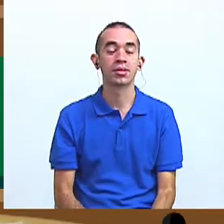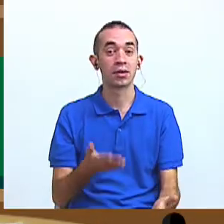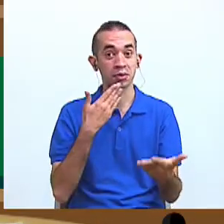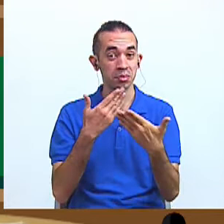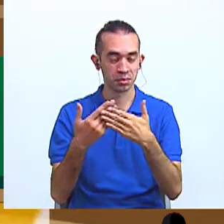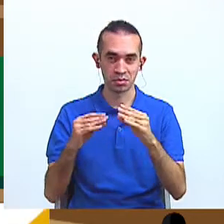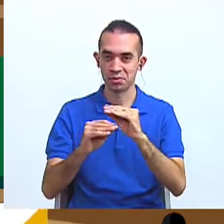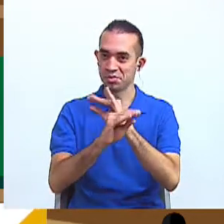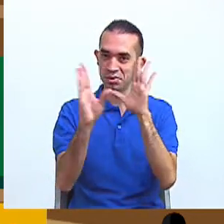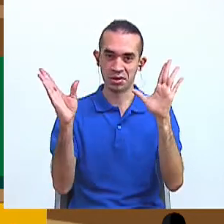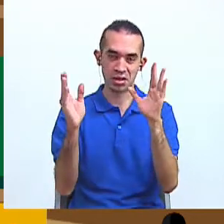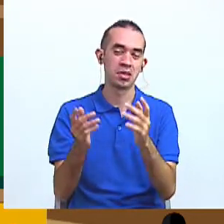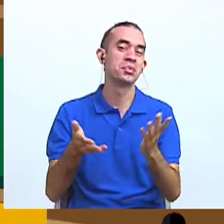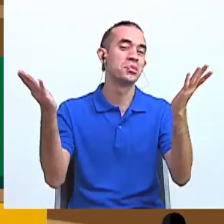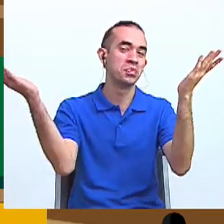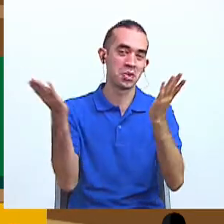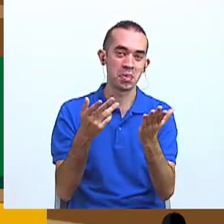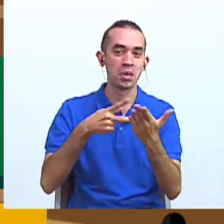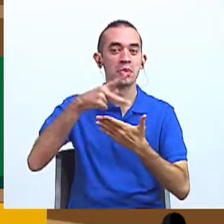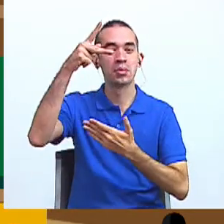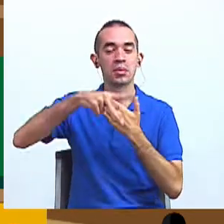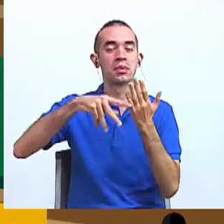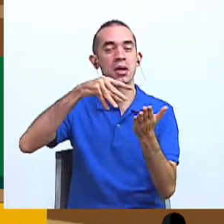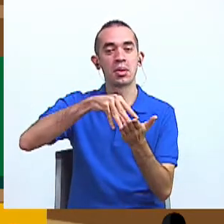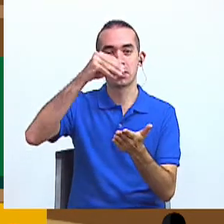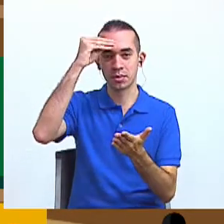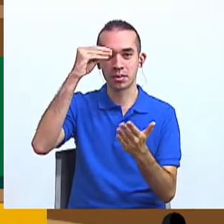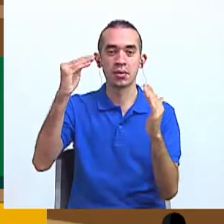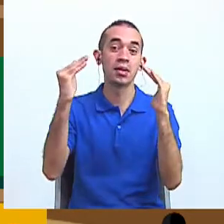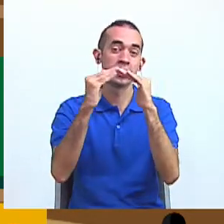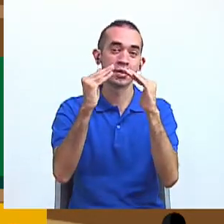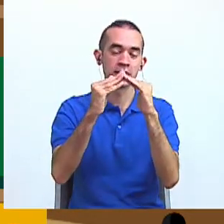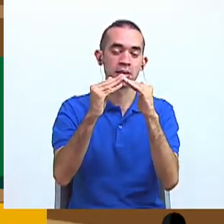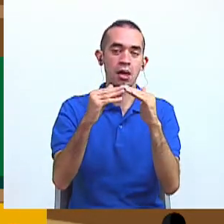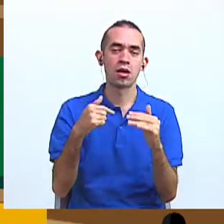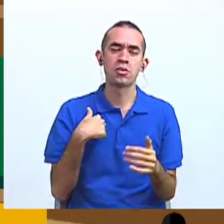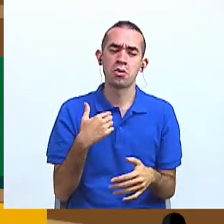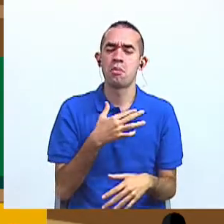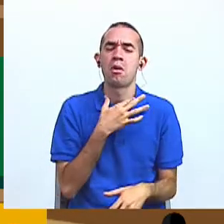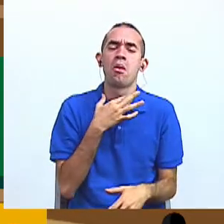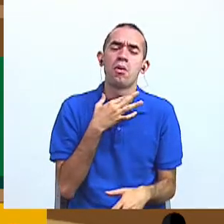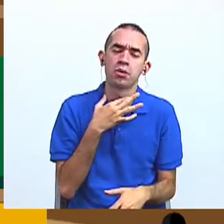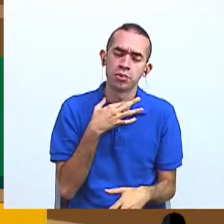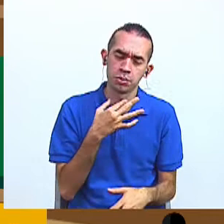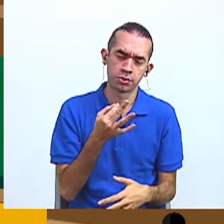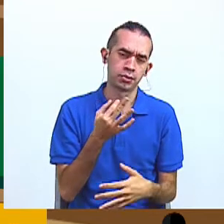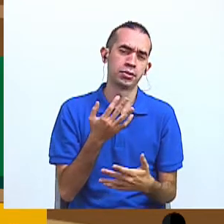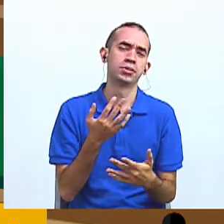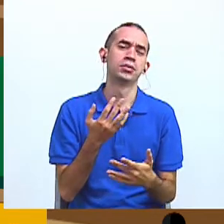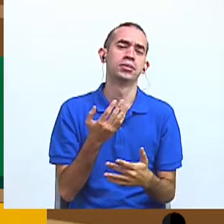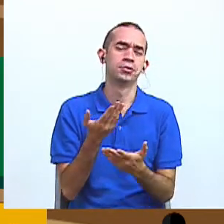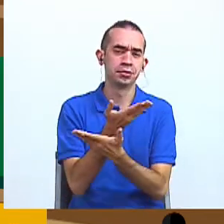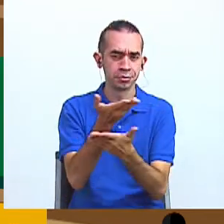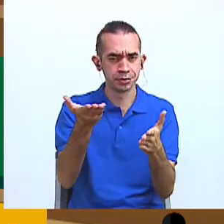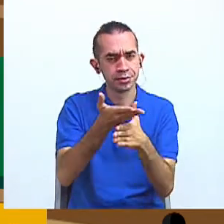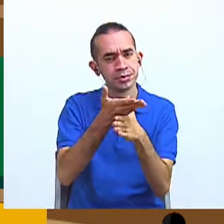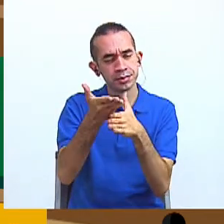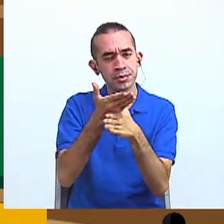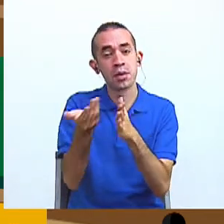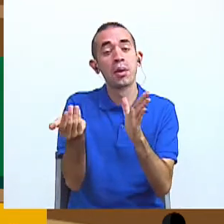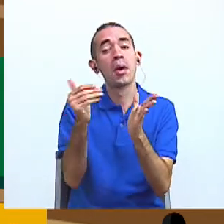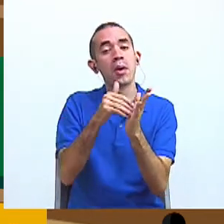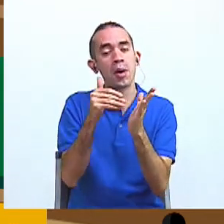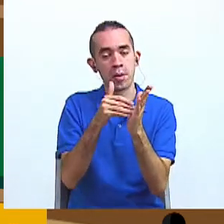Buenos días y bienvenidos al programa Aprende en Casa. Para mí es un placer poder compartir con ustedes nuevamente este